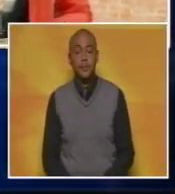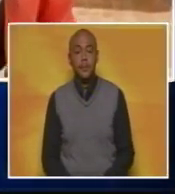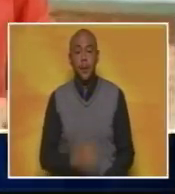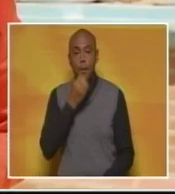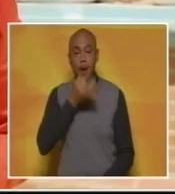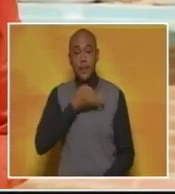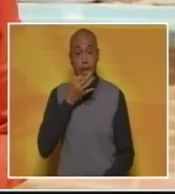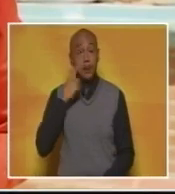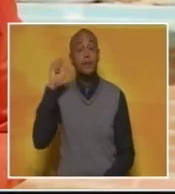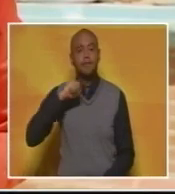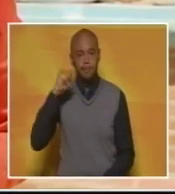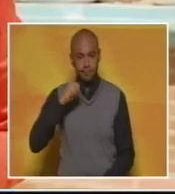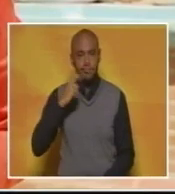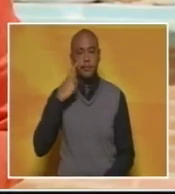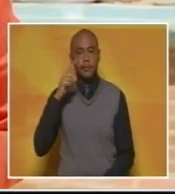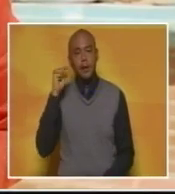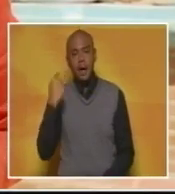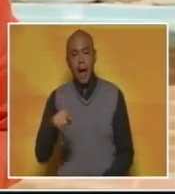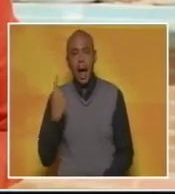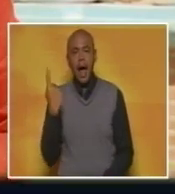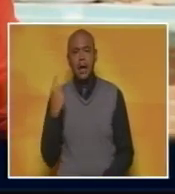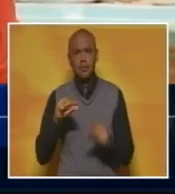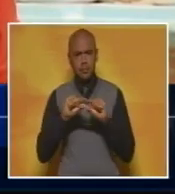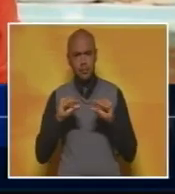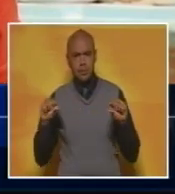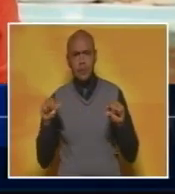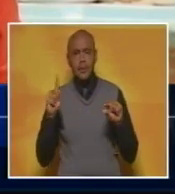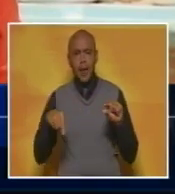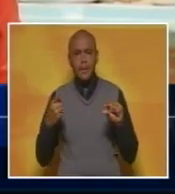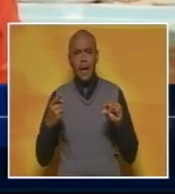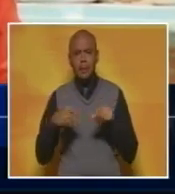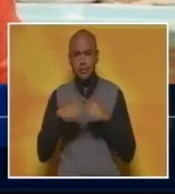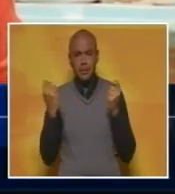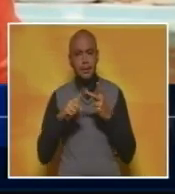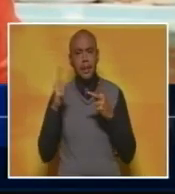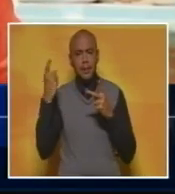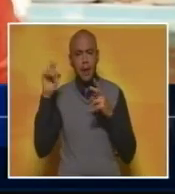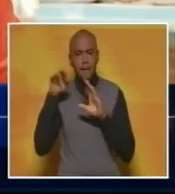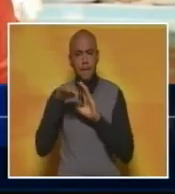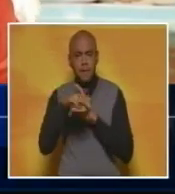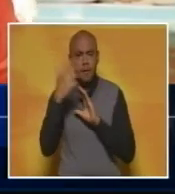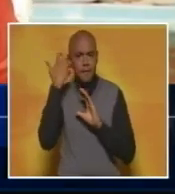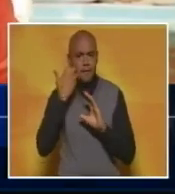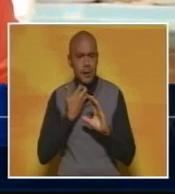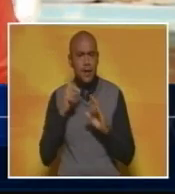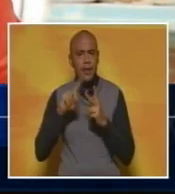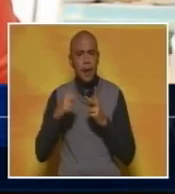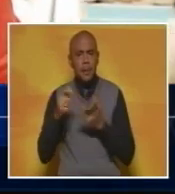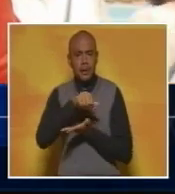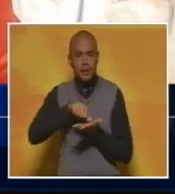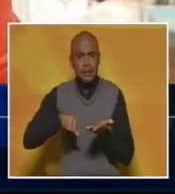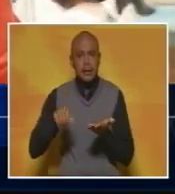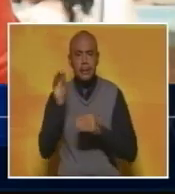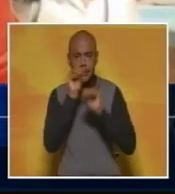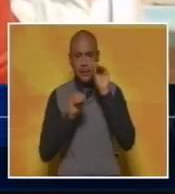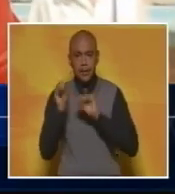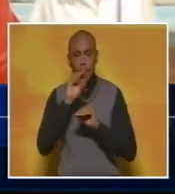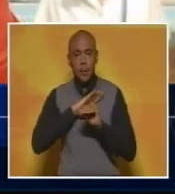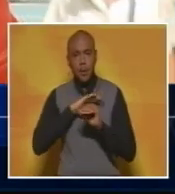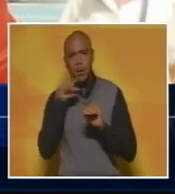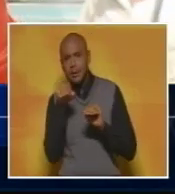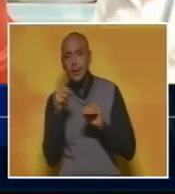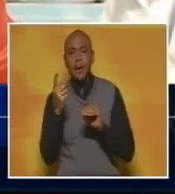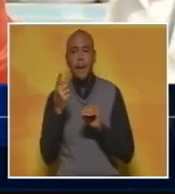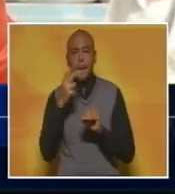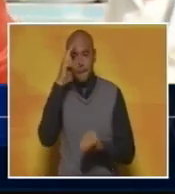Buenas tardes. La falla en una campana de flujo, la falla en un aire acondicionado y una filtración en el área de quimioterapia son algunas de las denuncias que realizan